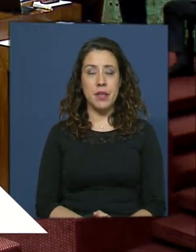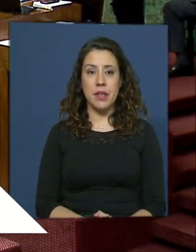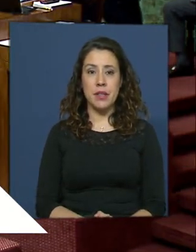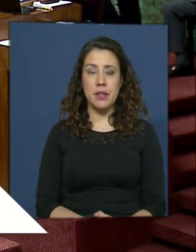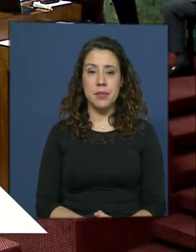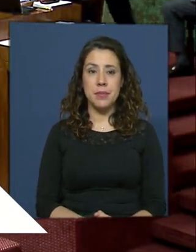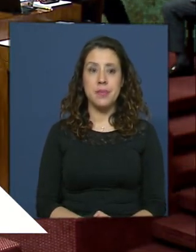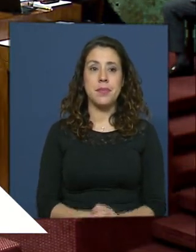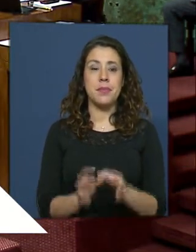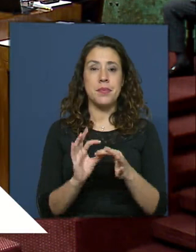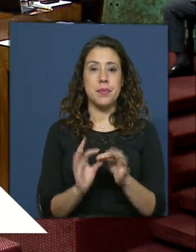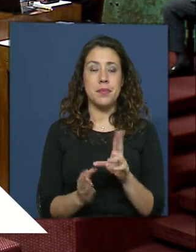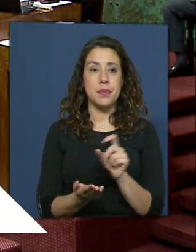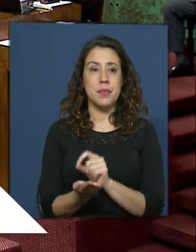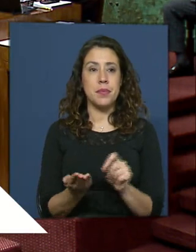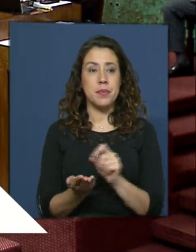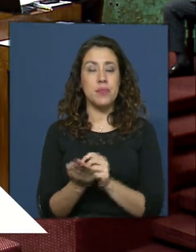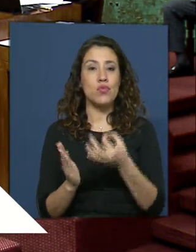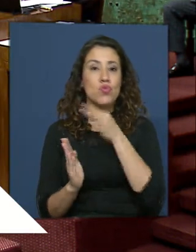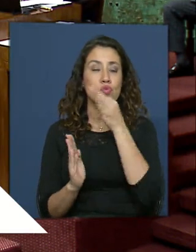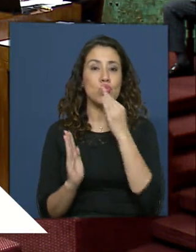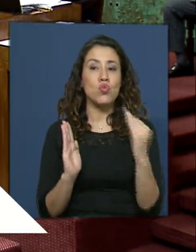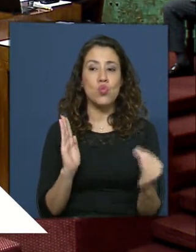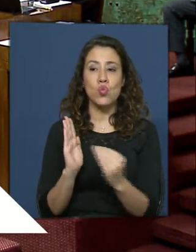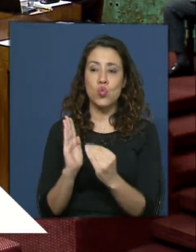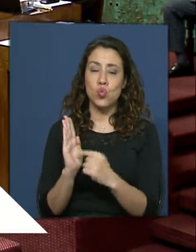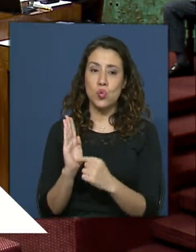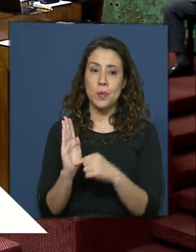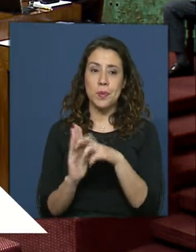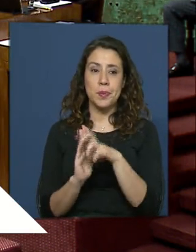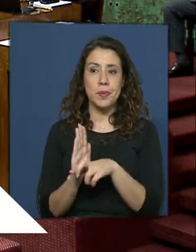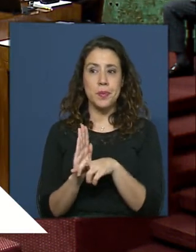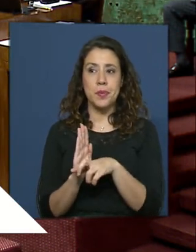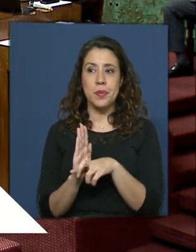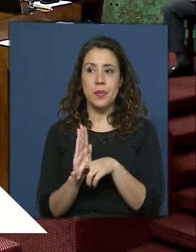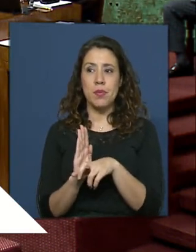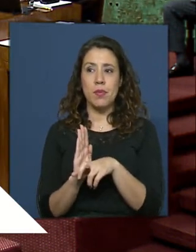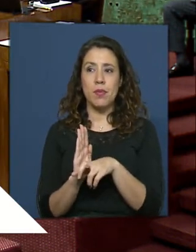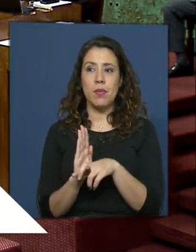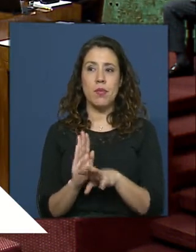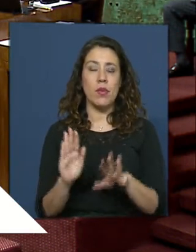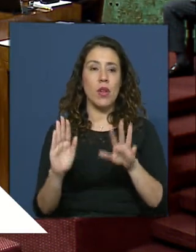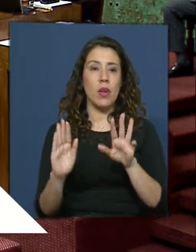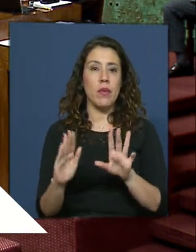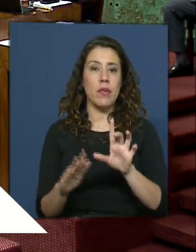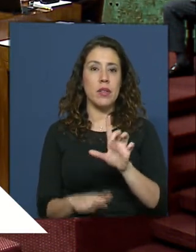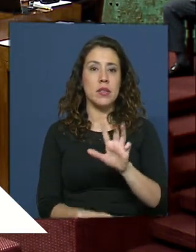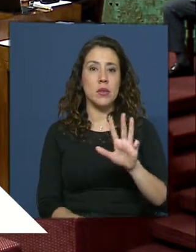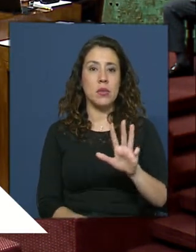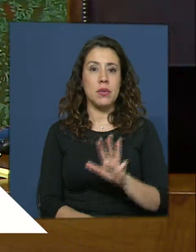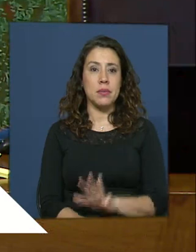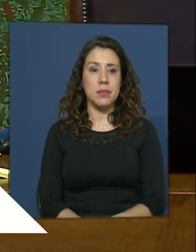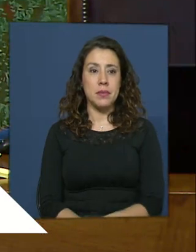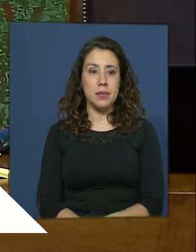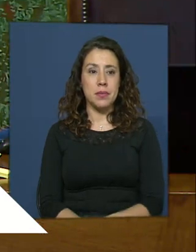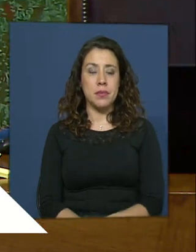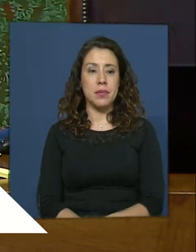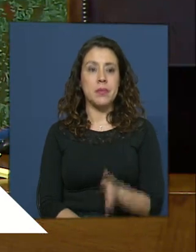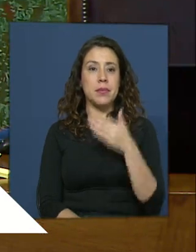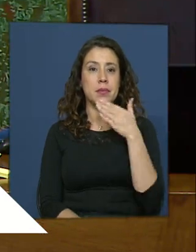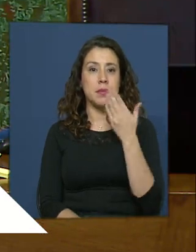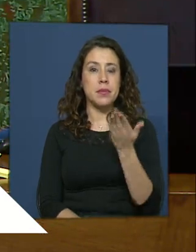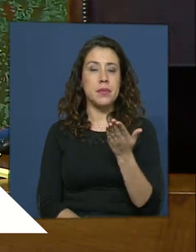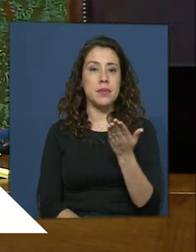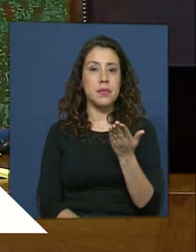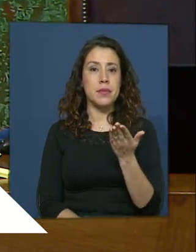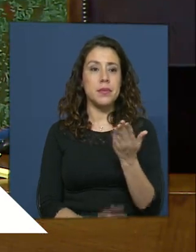Gracias, señor prosecretario. Para hablar a favor del proyecto de resolución 979, se ofrece la palabra. Para hablar